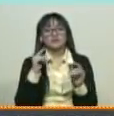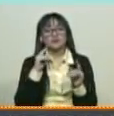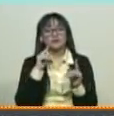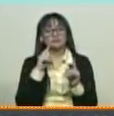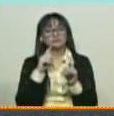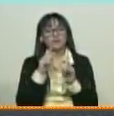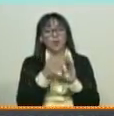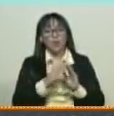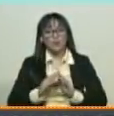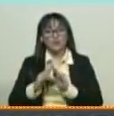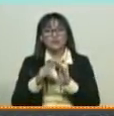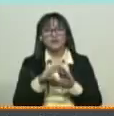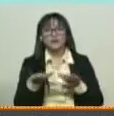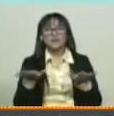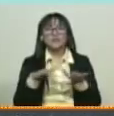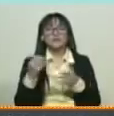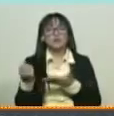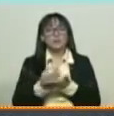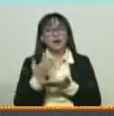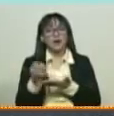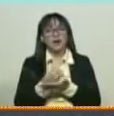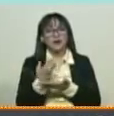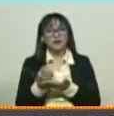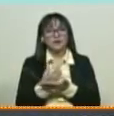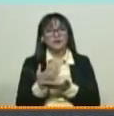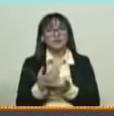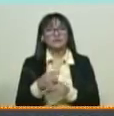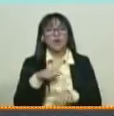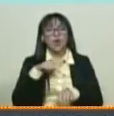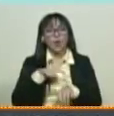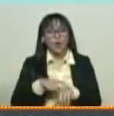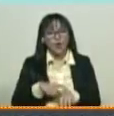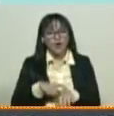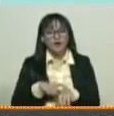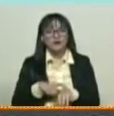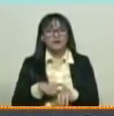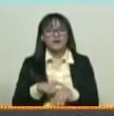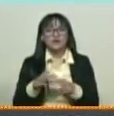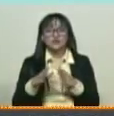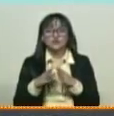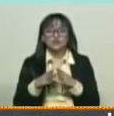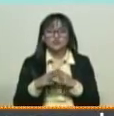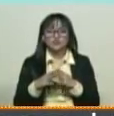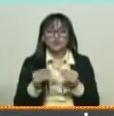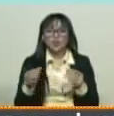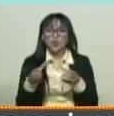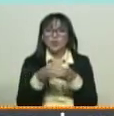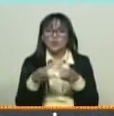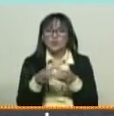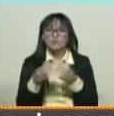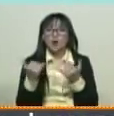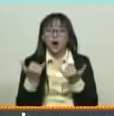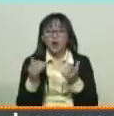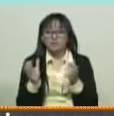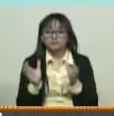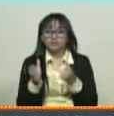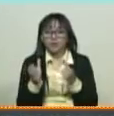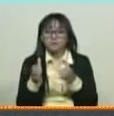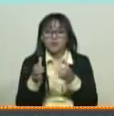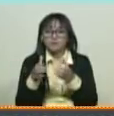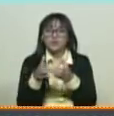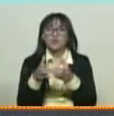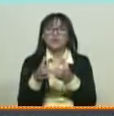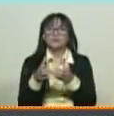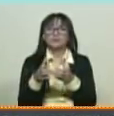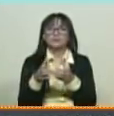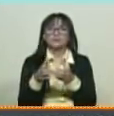Comunidad, en el Movimiento Evangélico Ora, y en todas las fuerzas que se vienen agrupando de